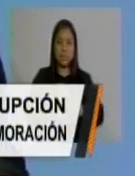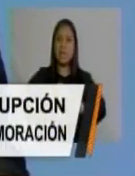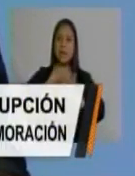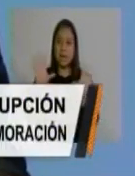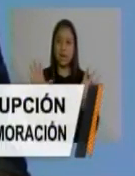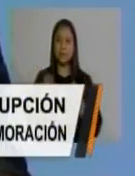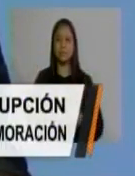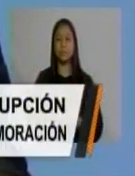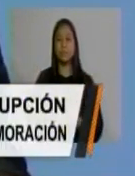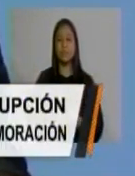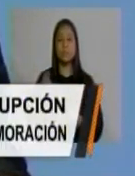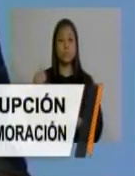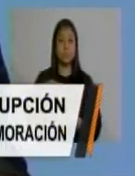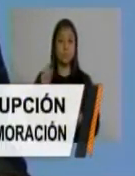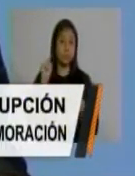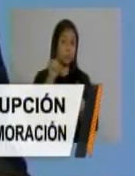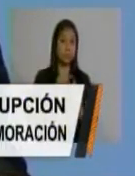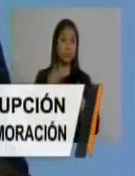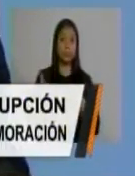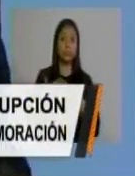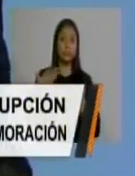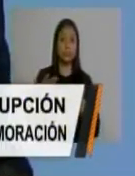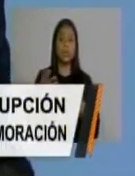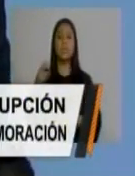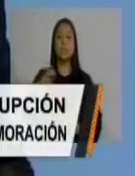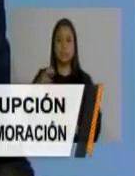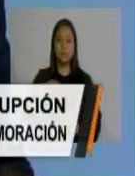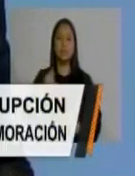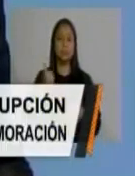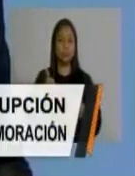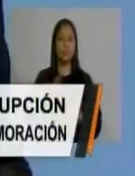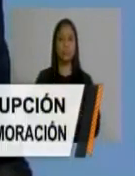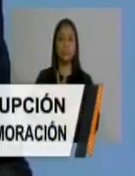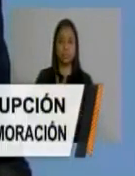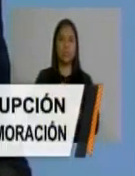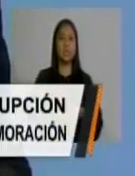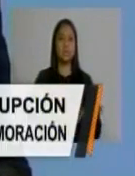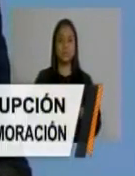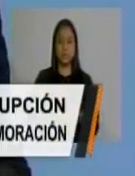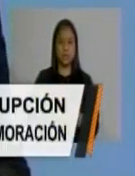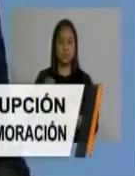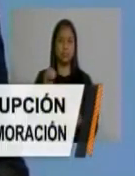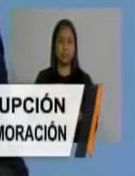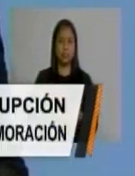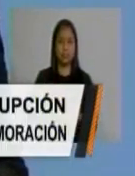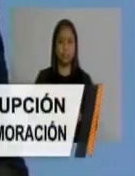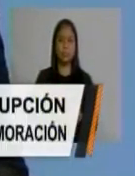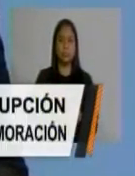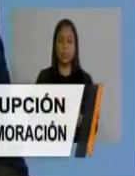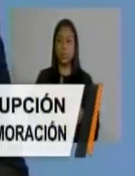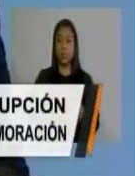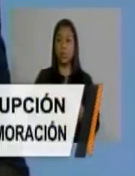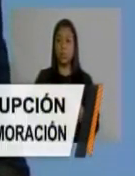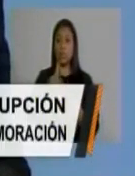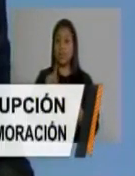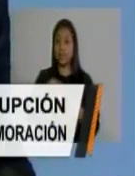Para lograrlo, es necesaria nuestra buena voluntad y acciones concretas. Una de ellas es atender y